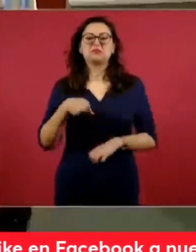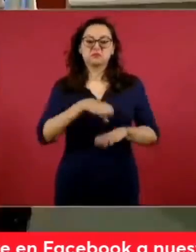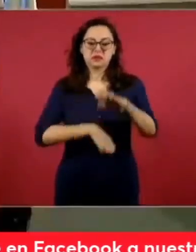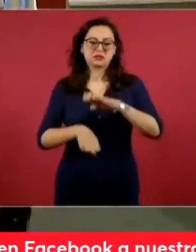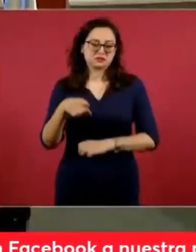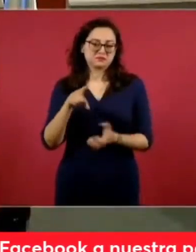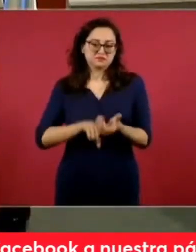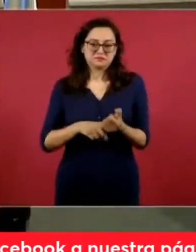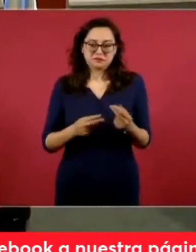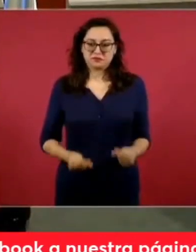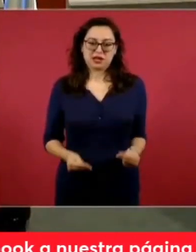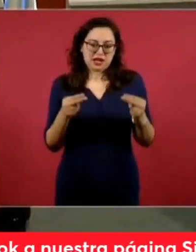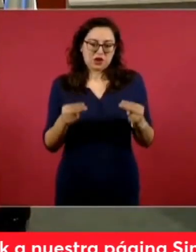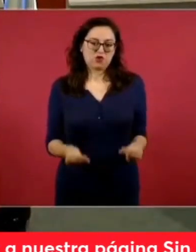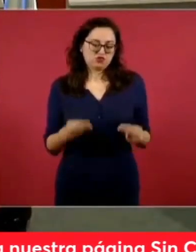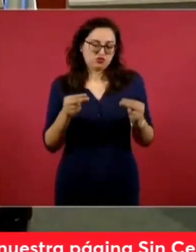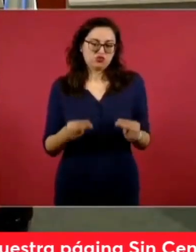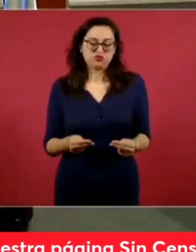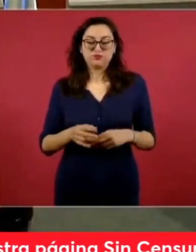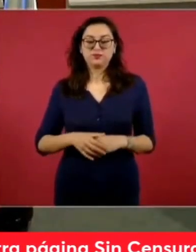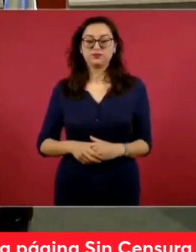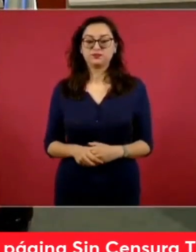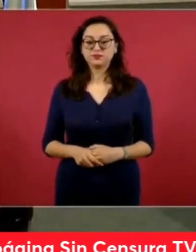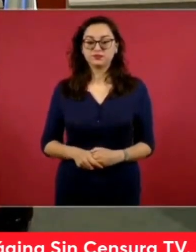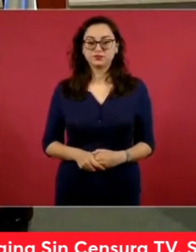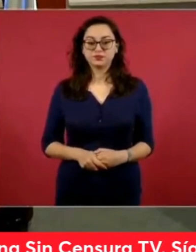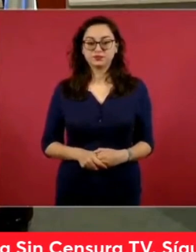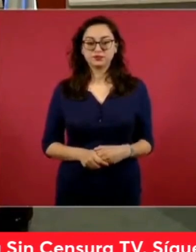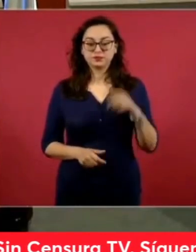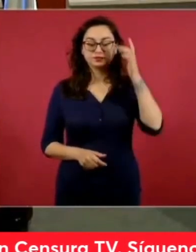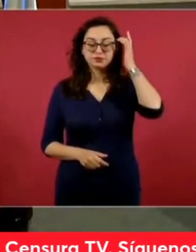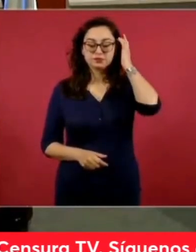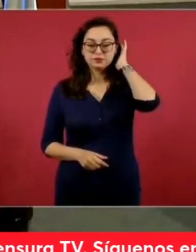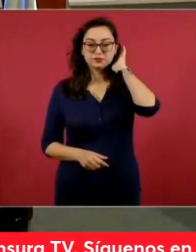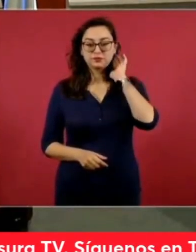4,251 notas sobre los apagones.